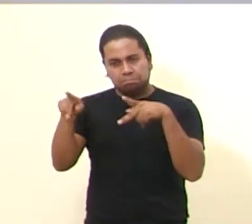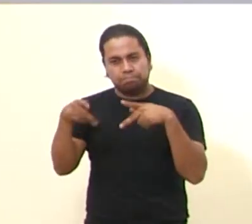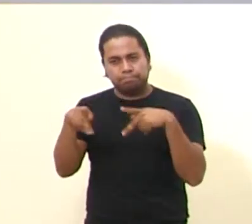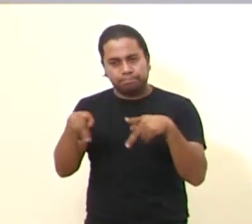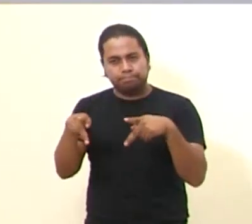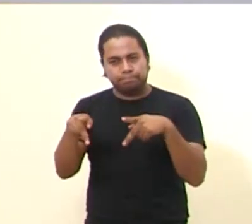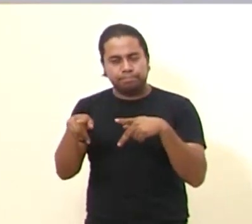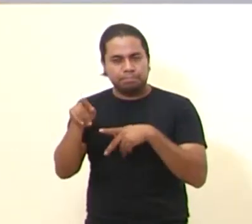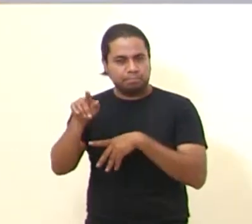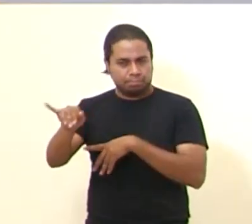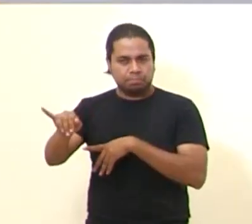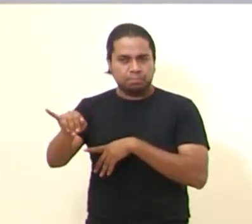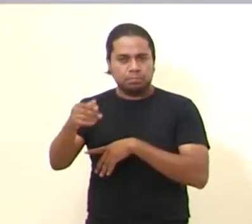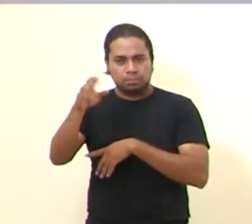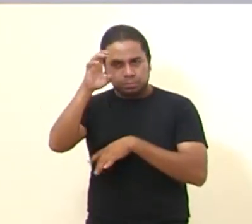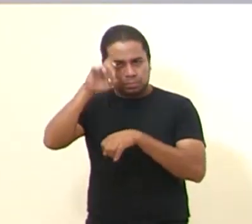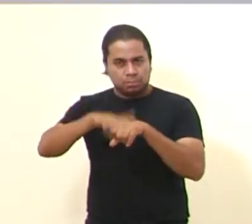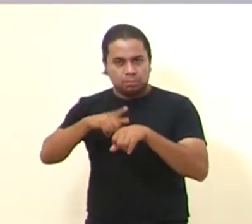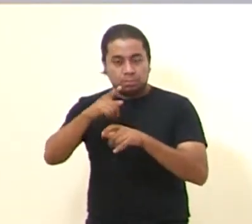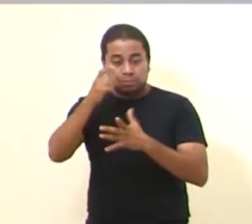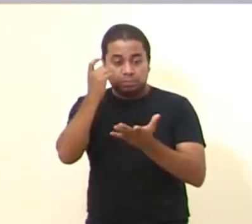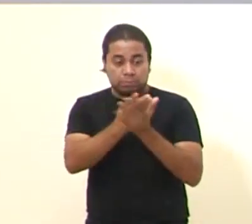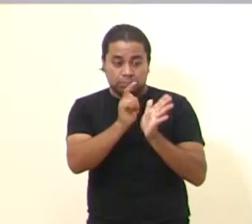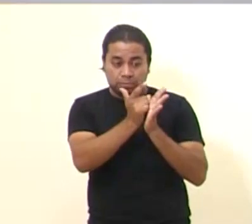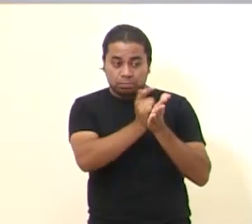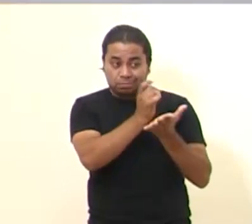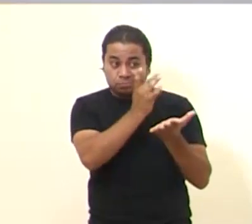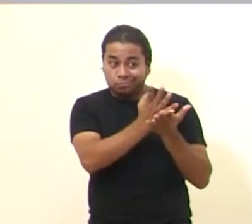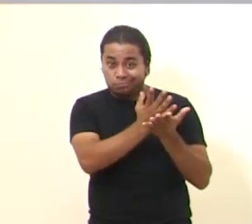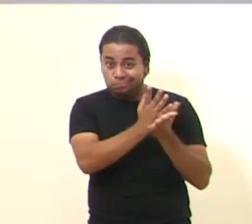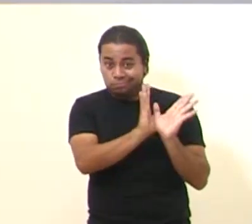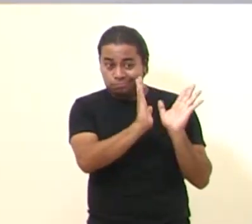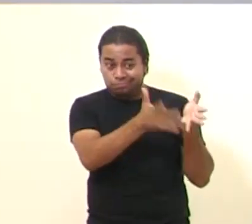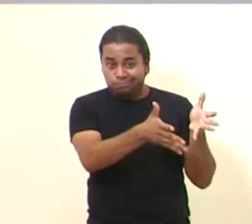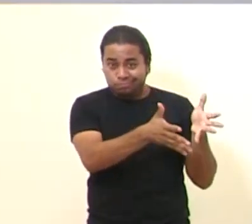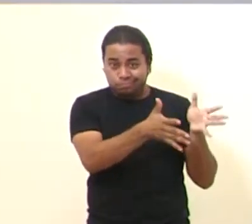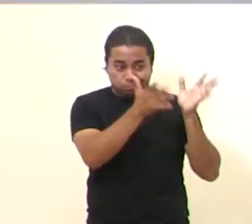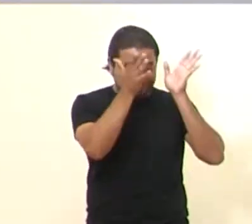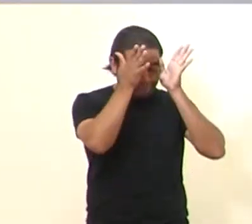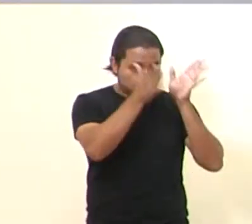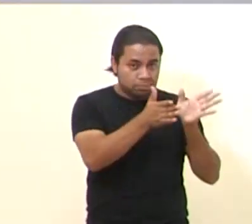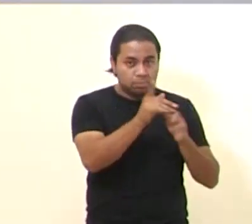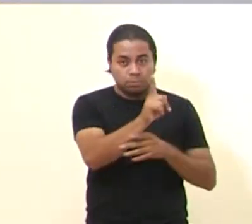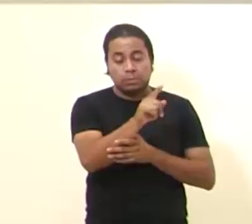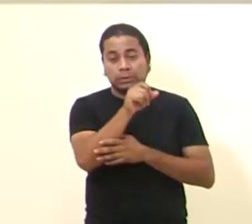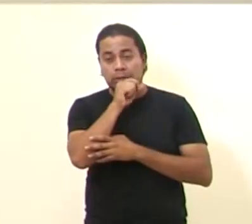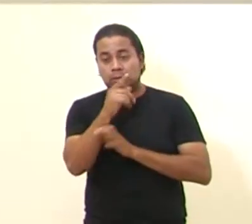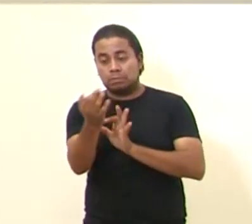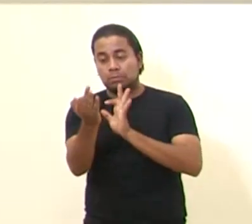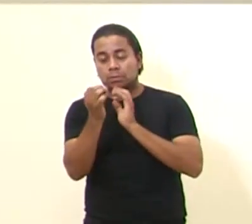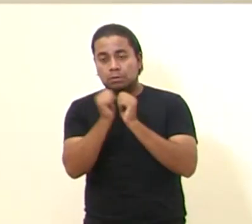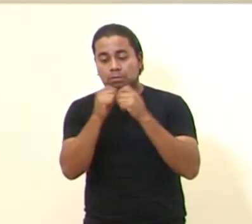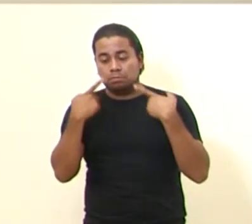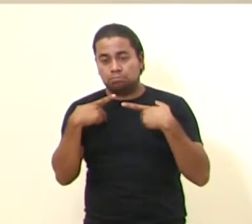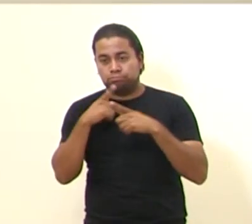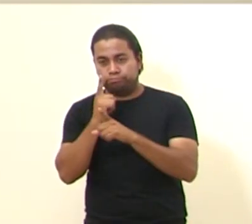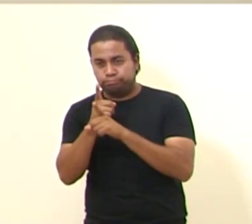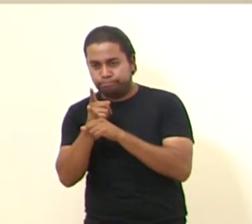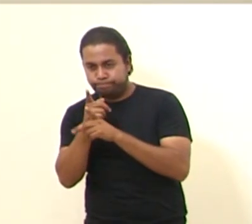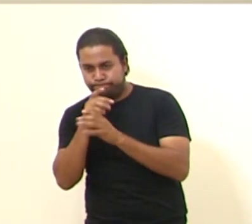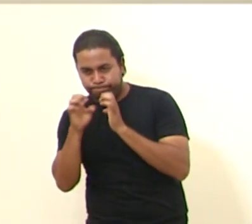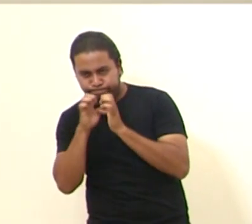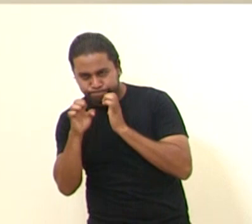Entonces, no solamente los libros nos dan información, también las personas nos pueden brindar